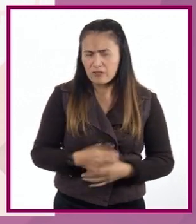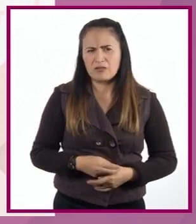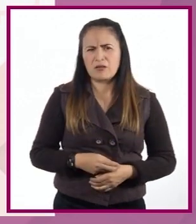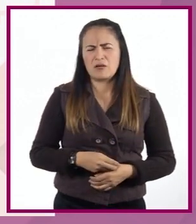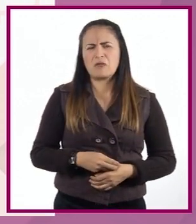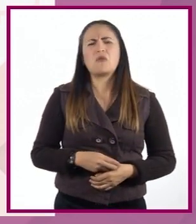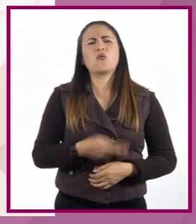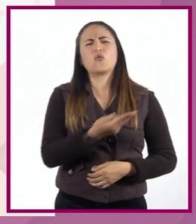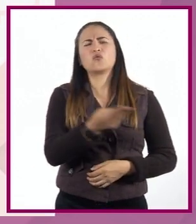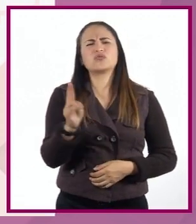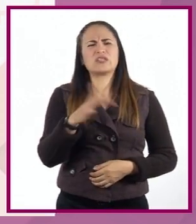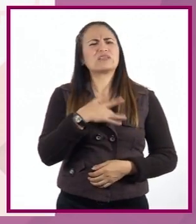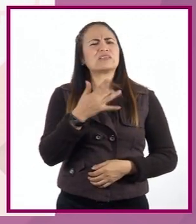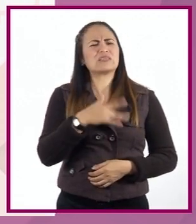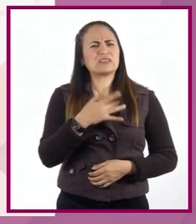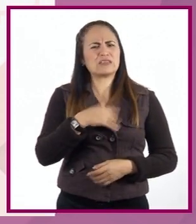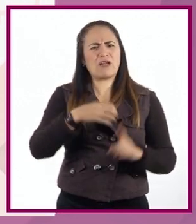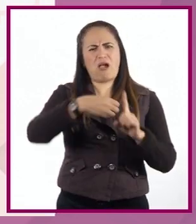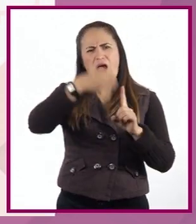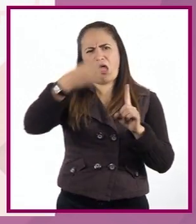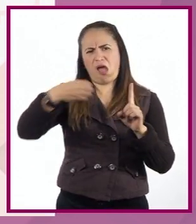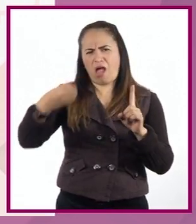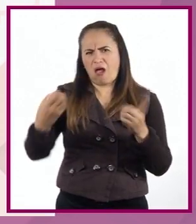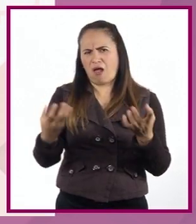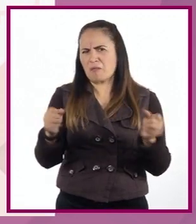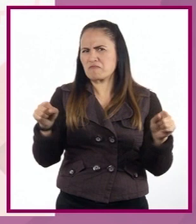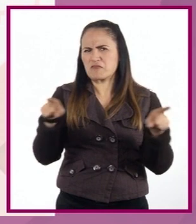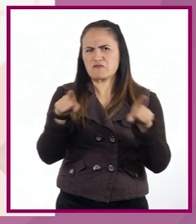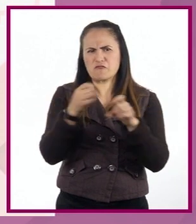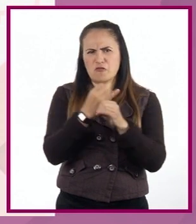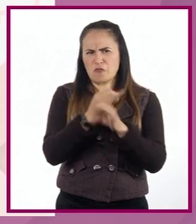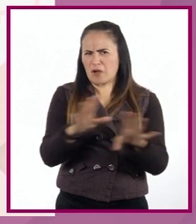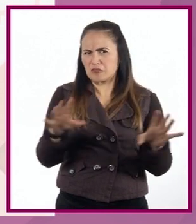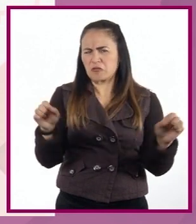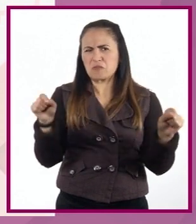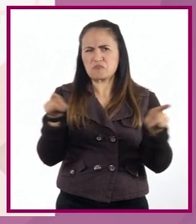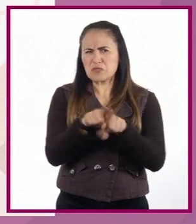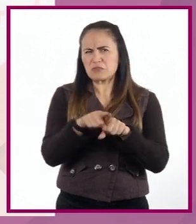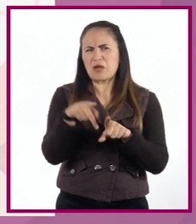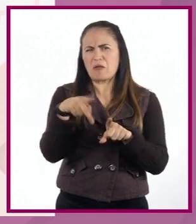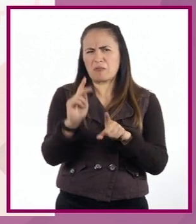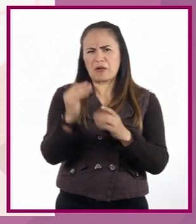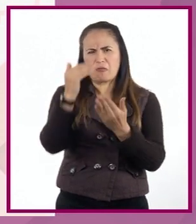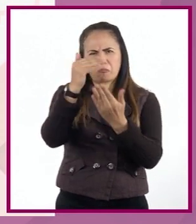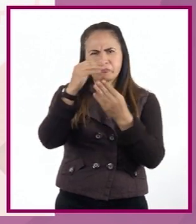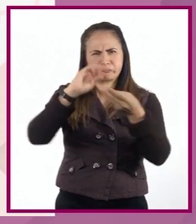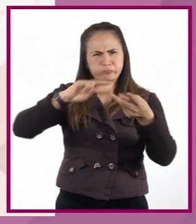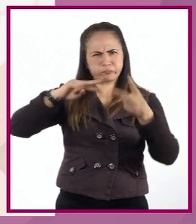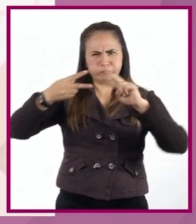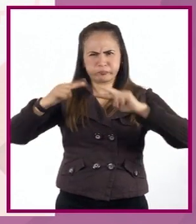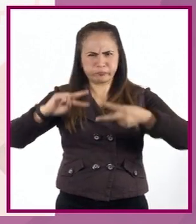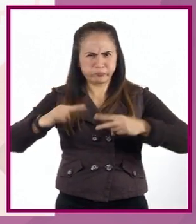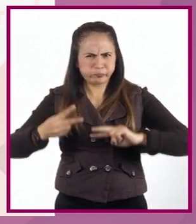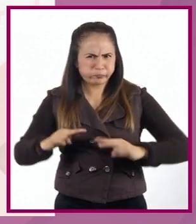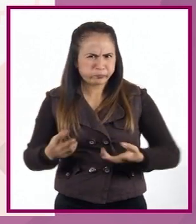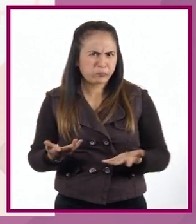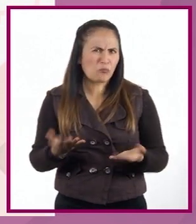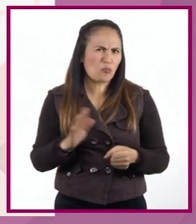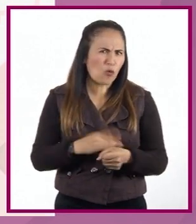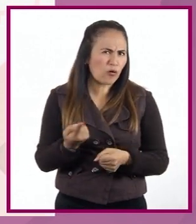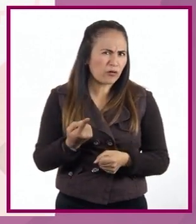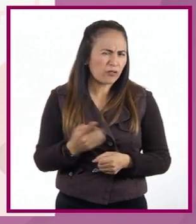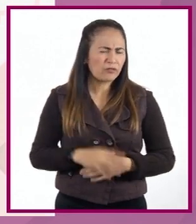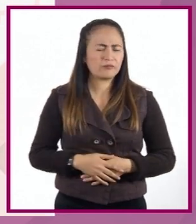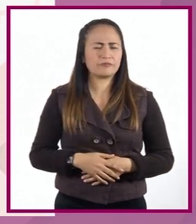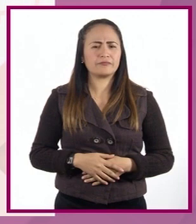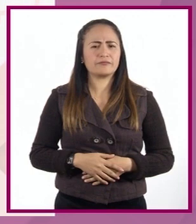nota informativa y la secuencia de hechos tengan la misma información, pero con un orden distinto? Esto se debe a que la